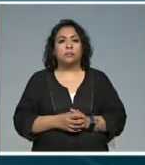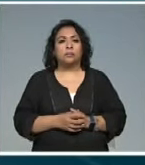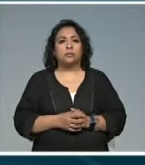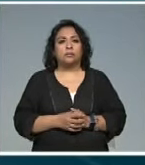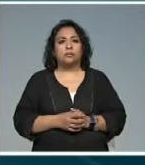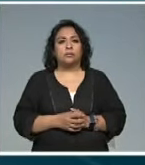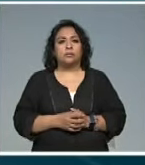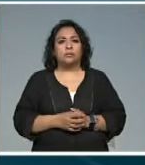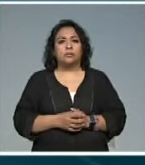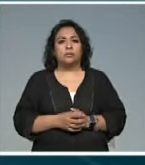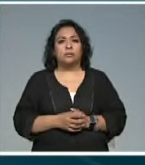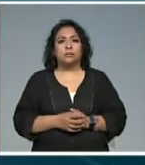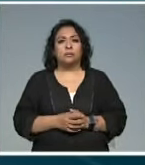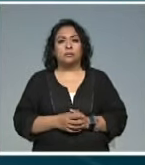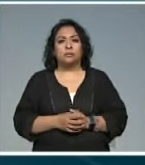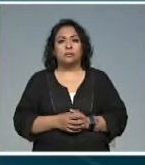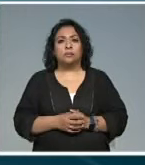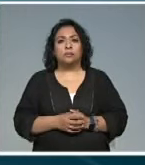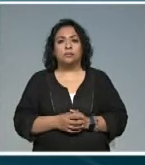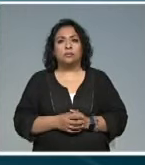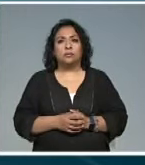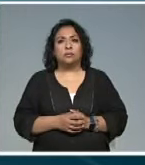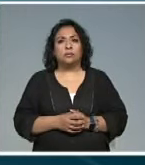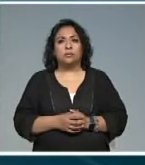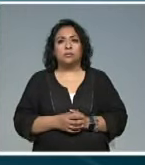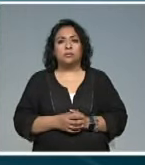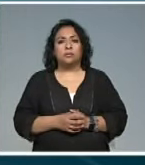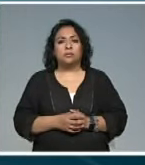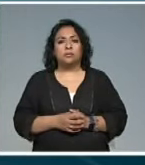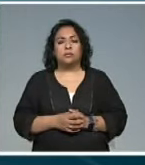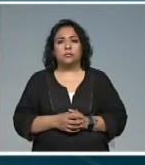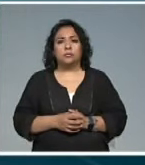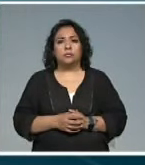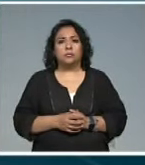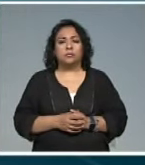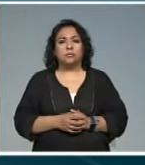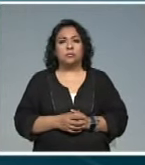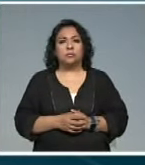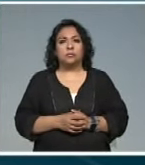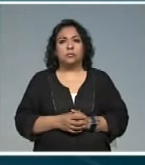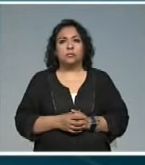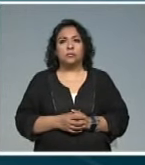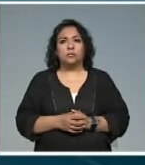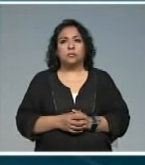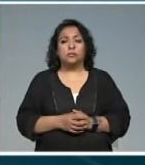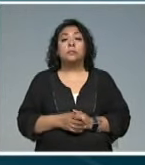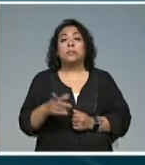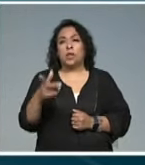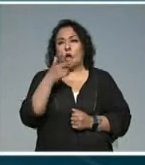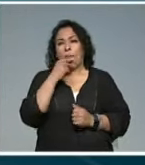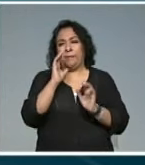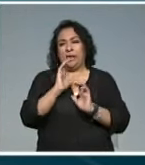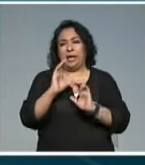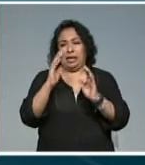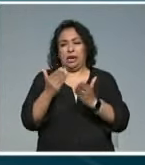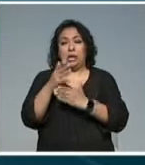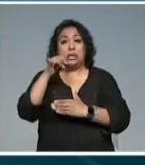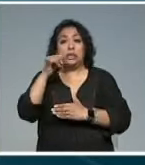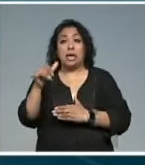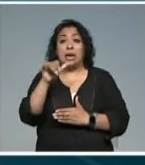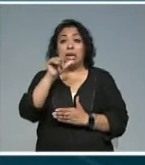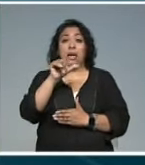ritrovò perché smarrito sempre la cercai. El tenor italiano Andrea